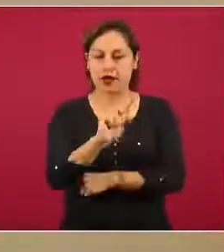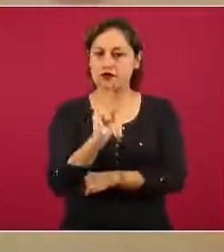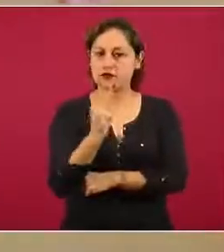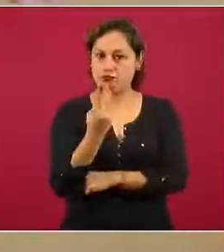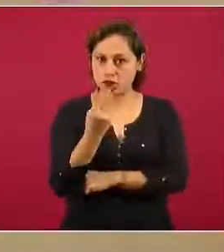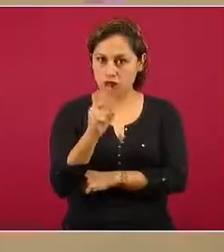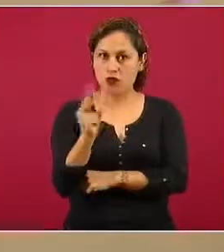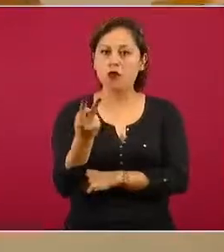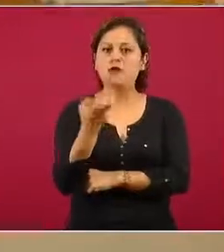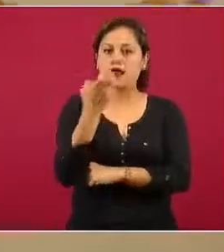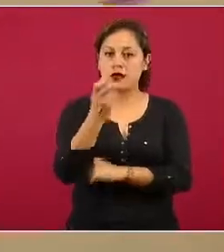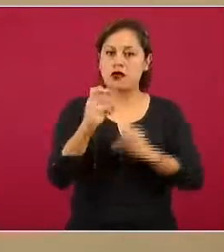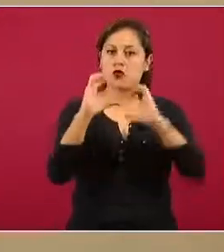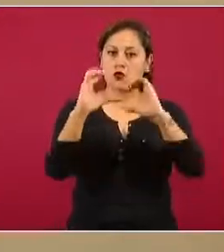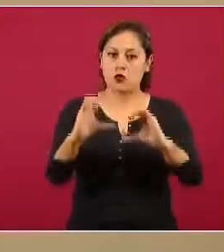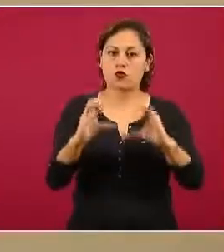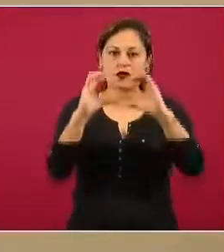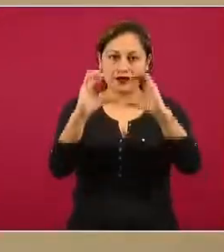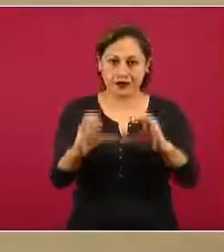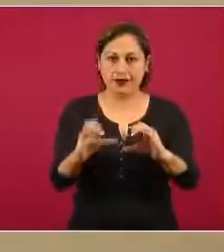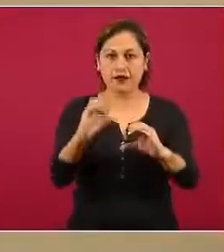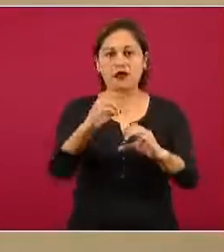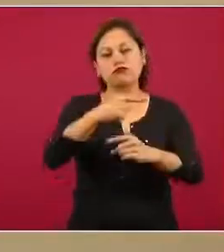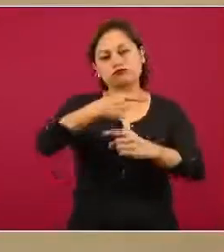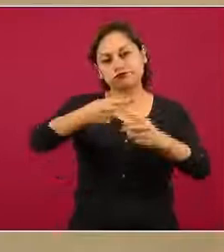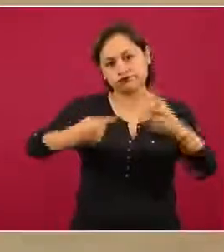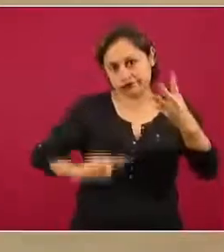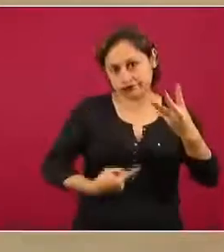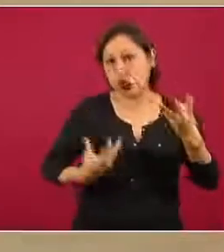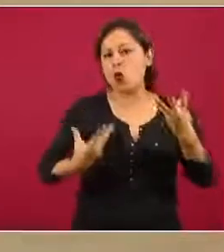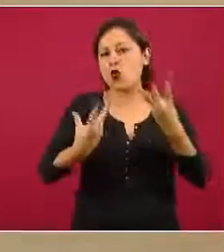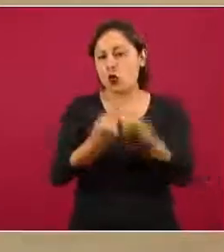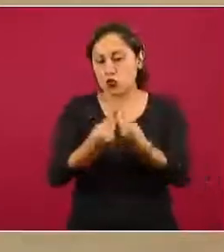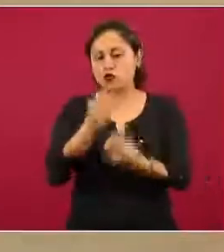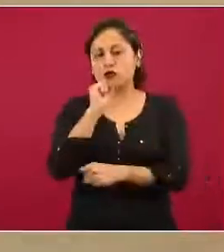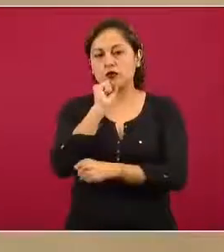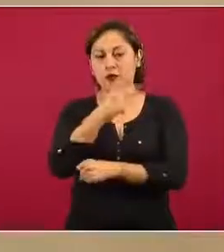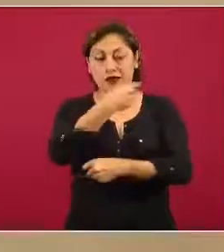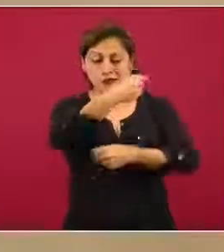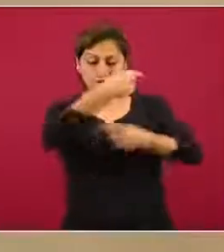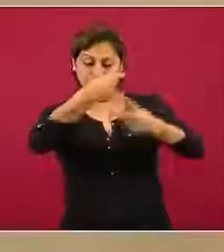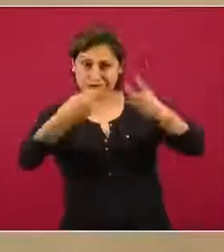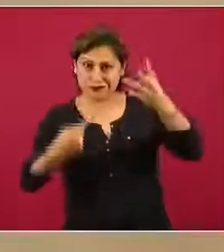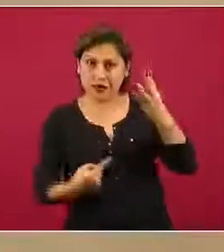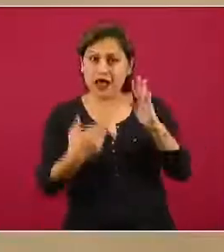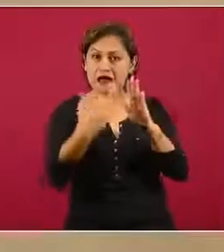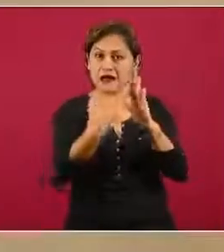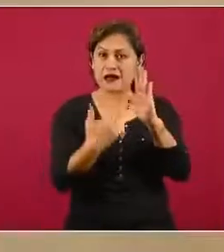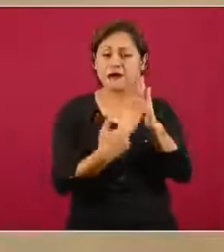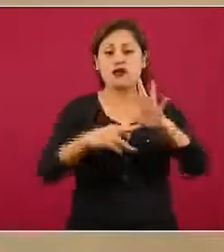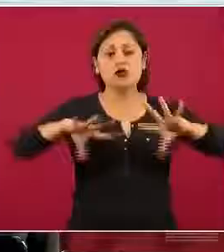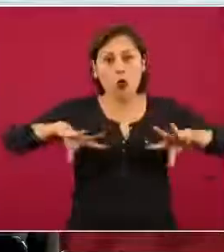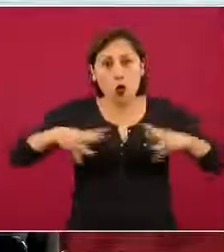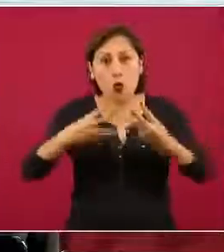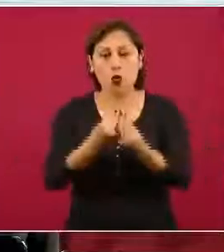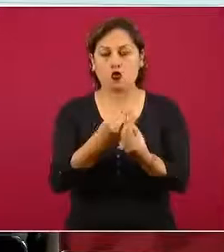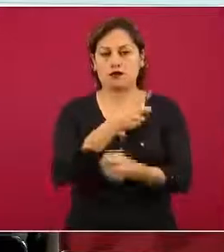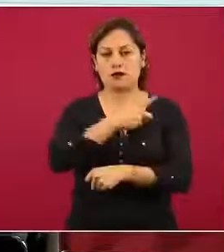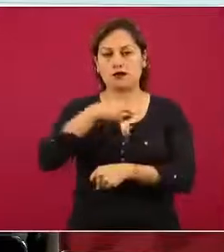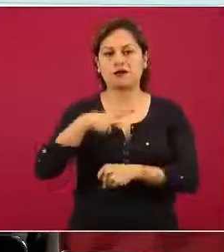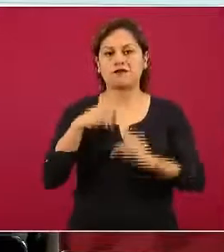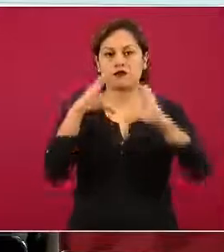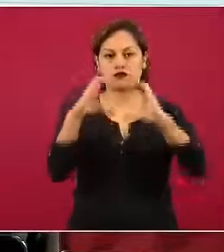demás, además de todas las medidas que ya mencionamos. Es un conjunto de medidas que tenemos que seguir trabajando. La que